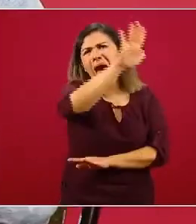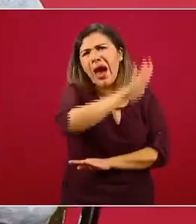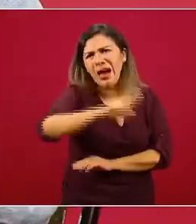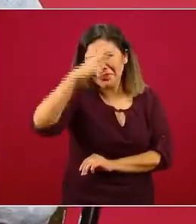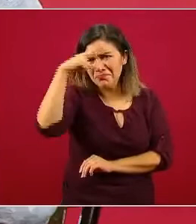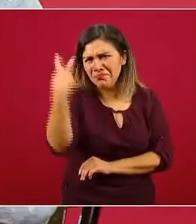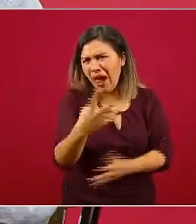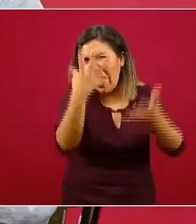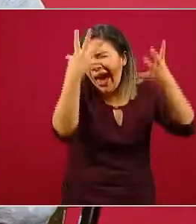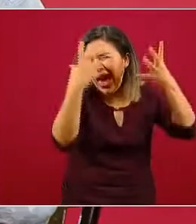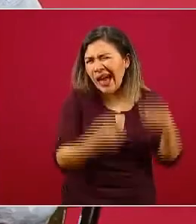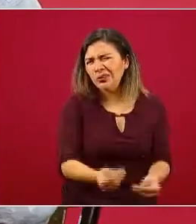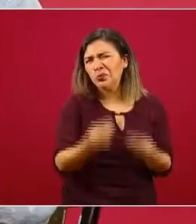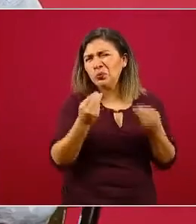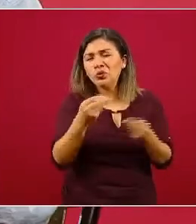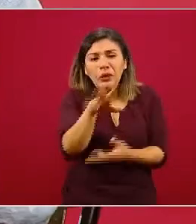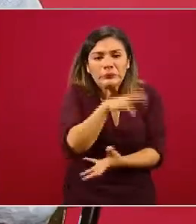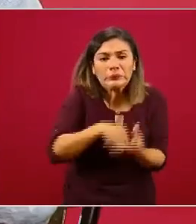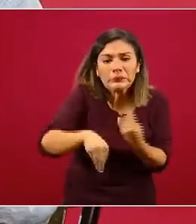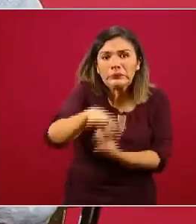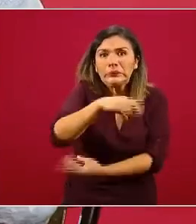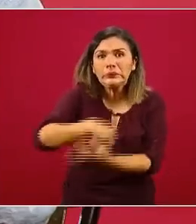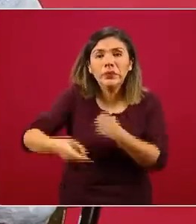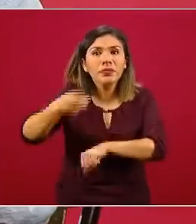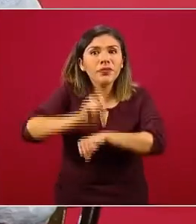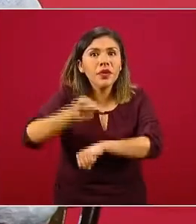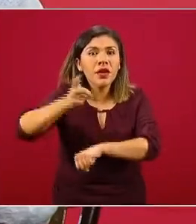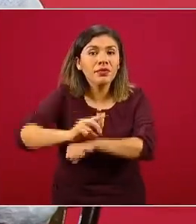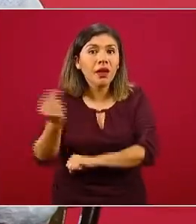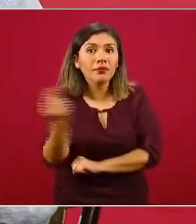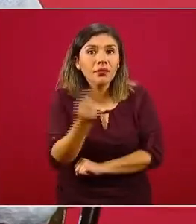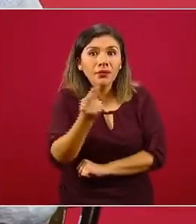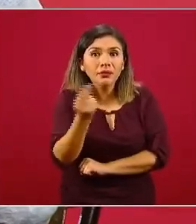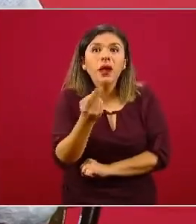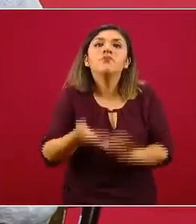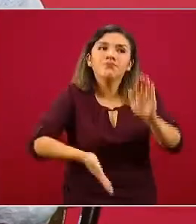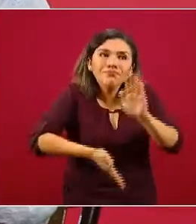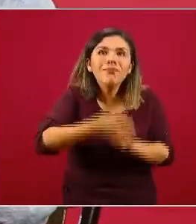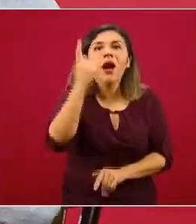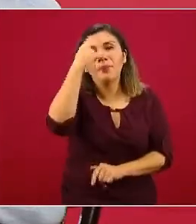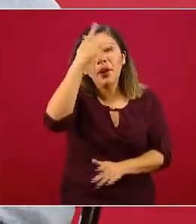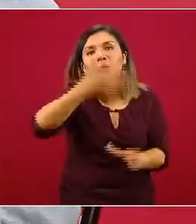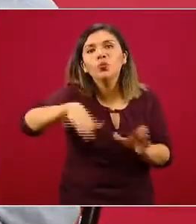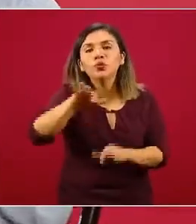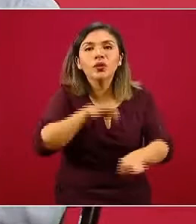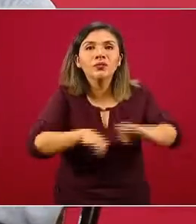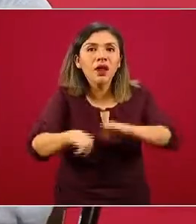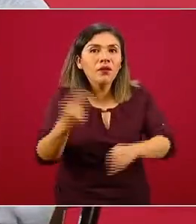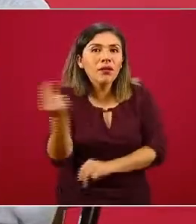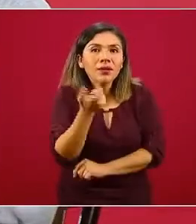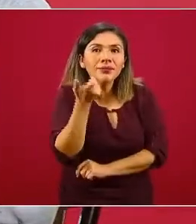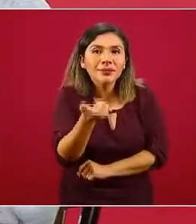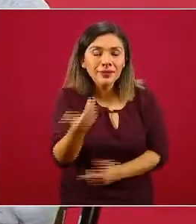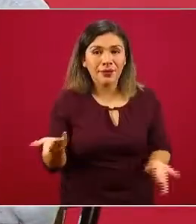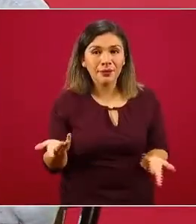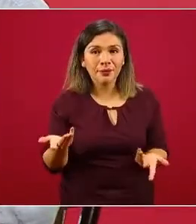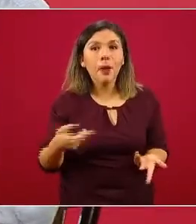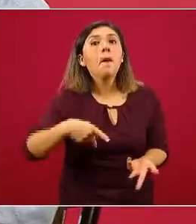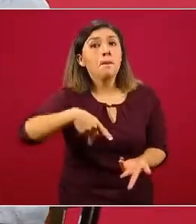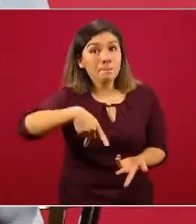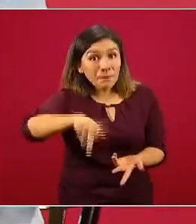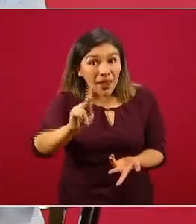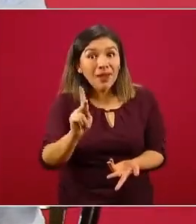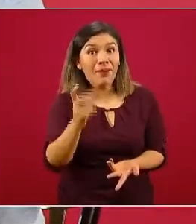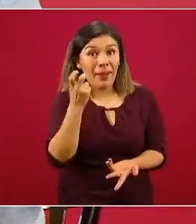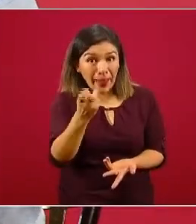población mexicana que vive al día, entonces tiene que ir a buscar el sustento. A pesar de ello,